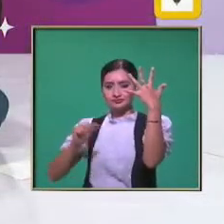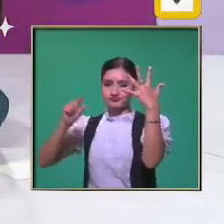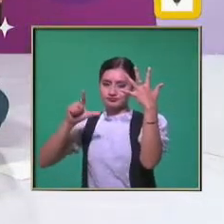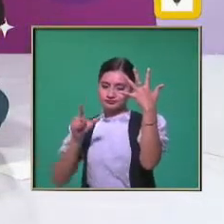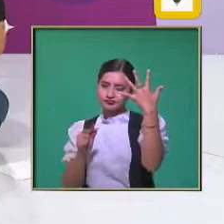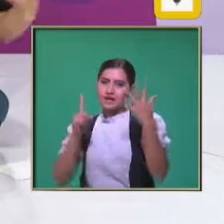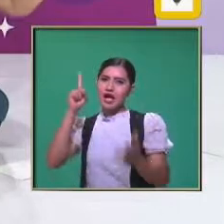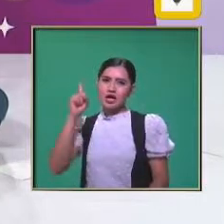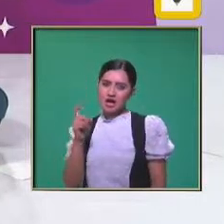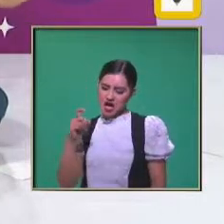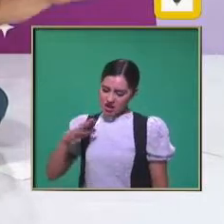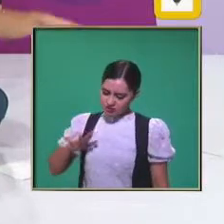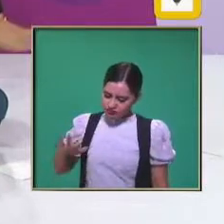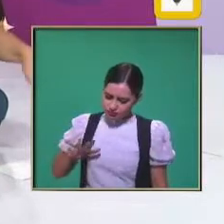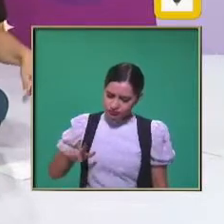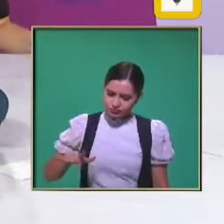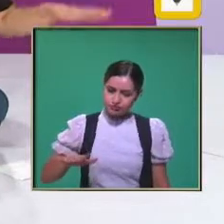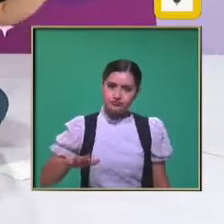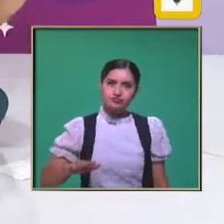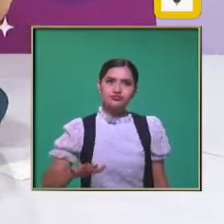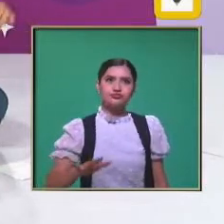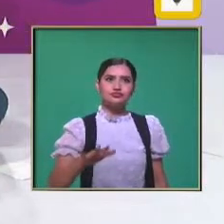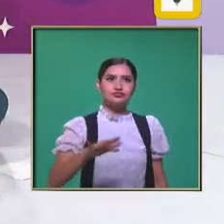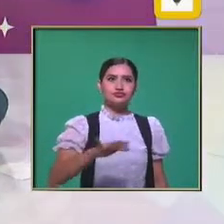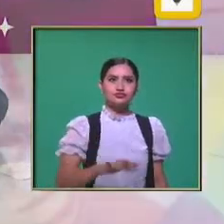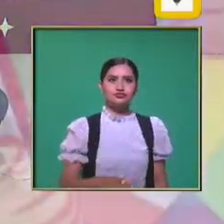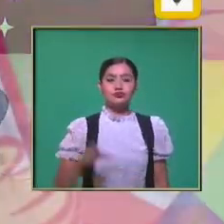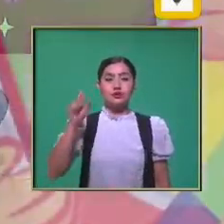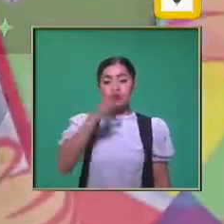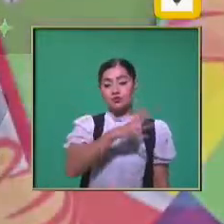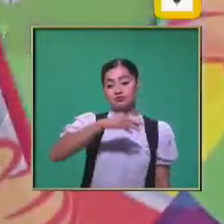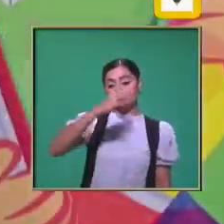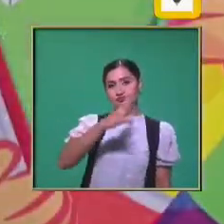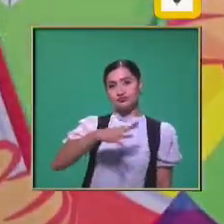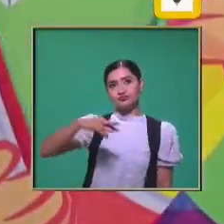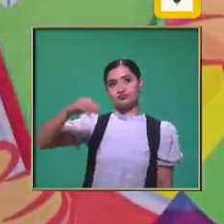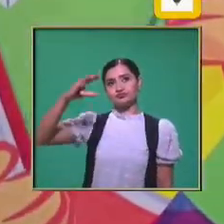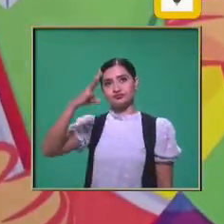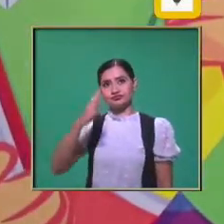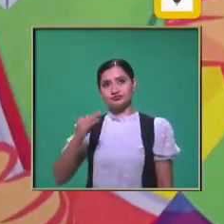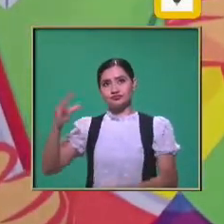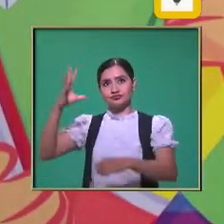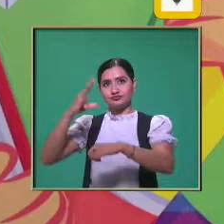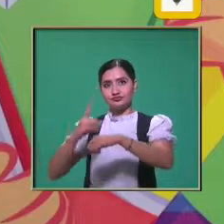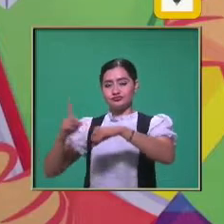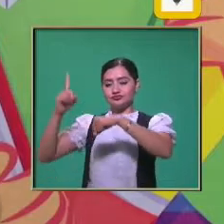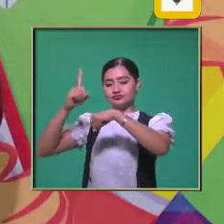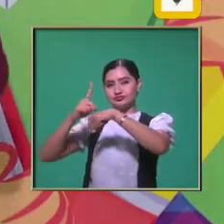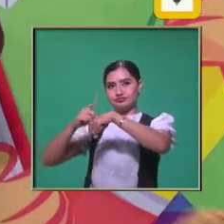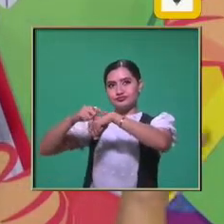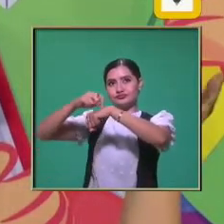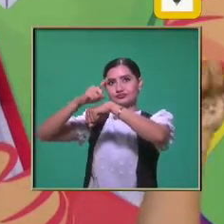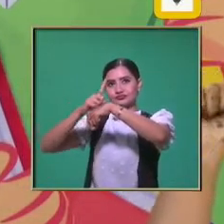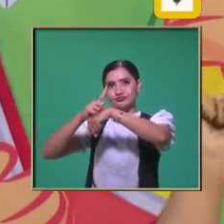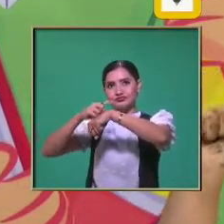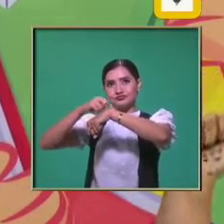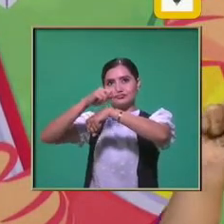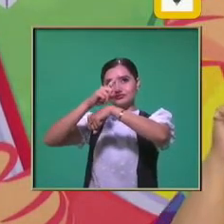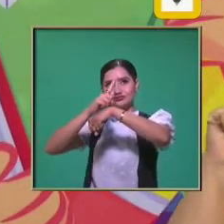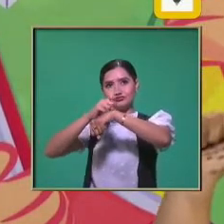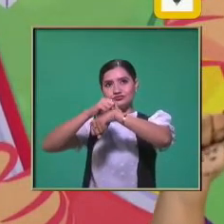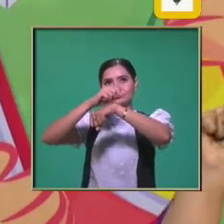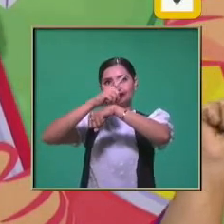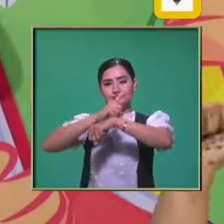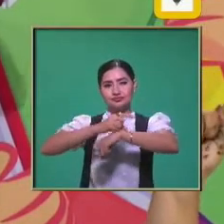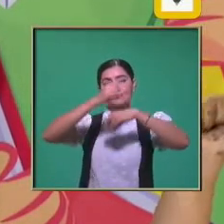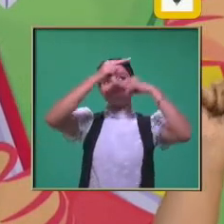agua, hay un pulpo y un caracol. ¡Otra vez! Una